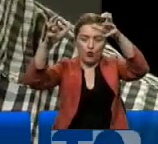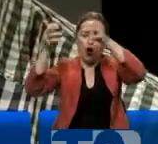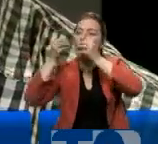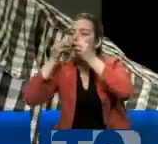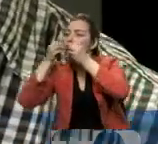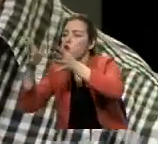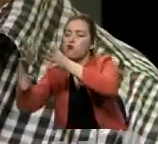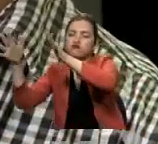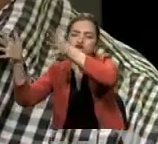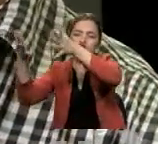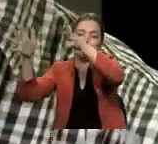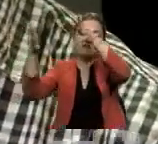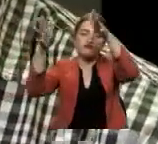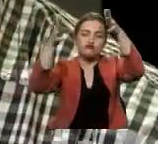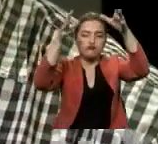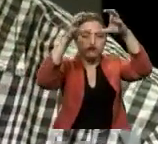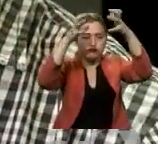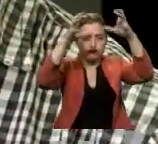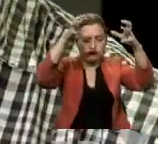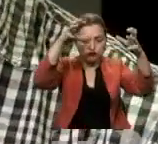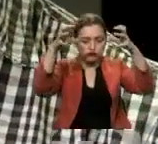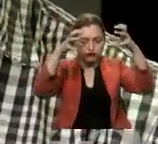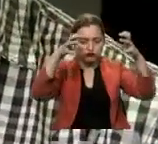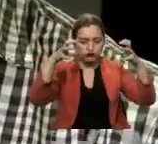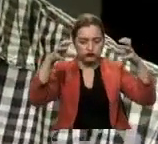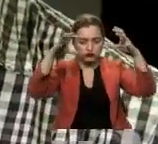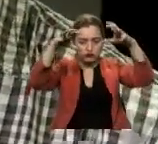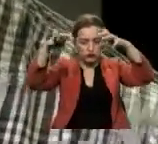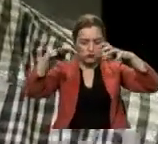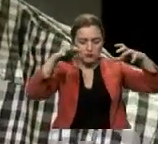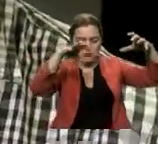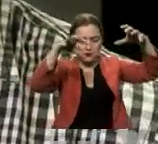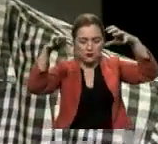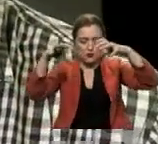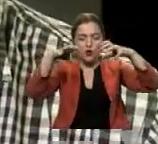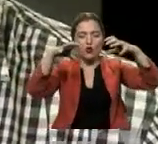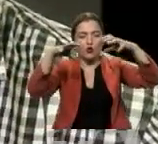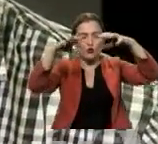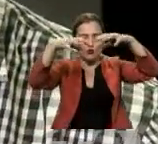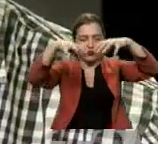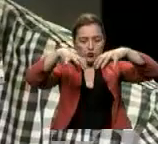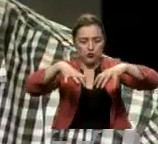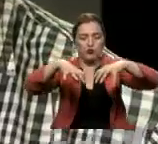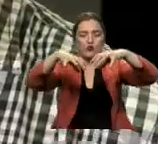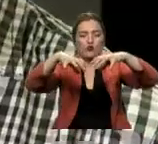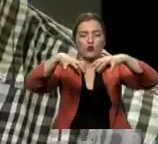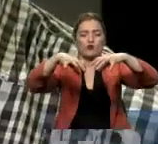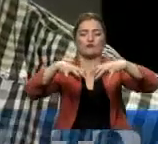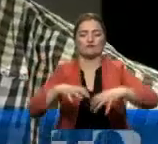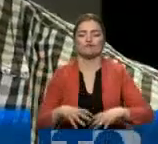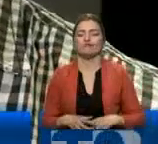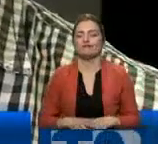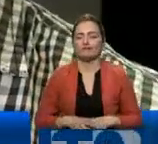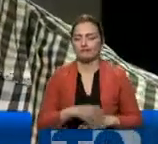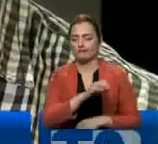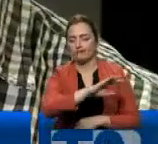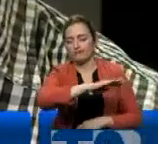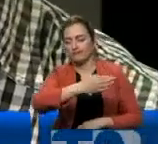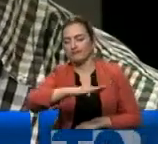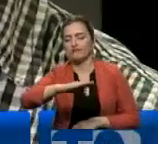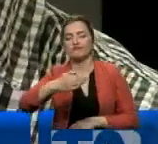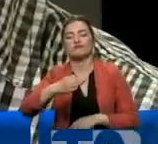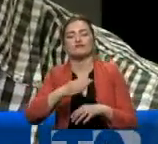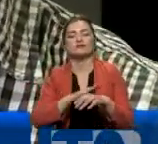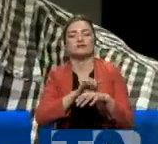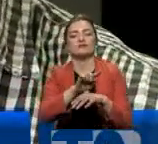en esta zona, lo que permitió que mucho de la humedad y de las nubes desciendan a nuestro país, y sumado a las condiciones